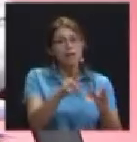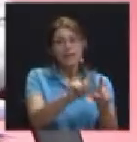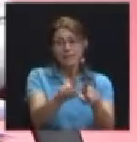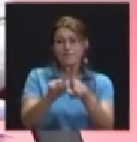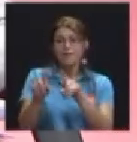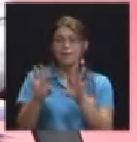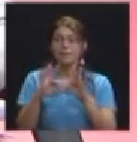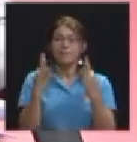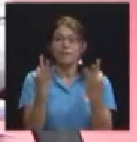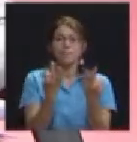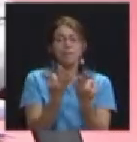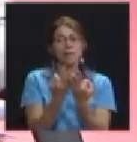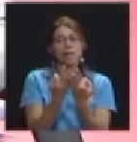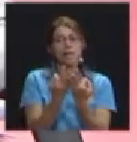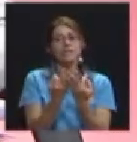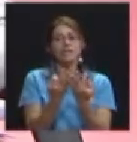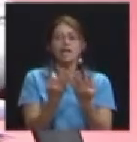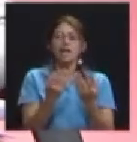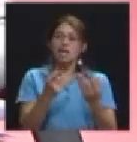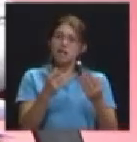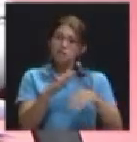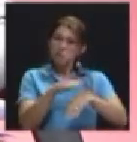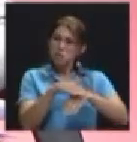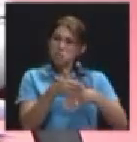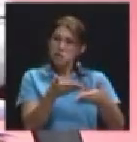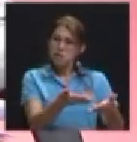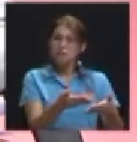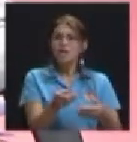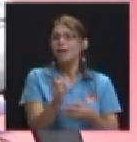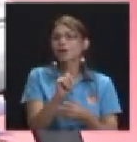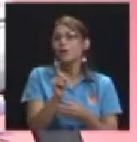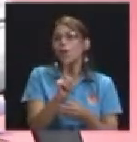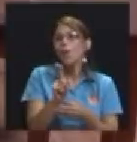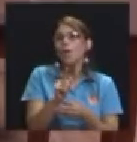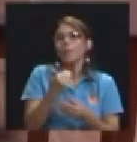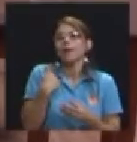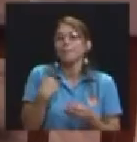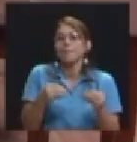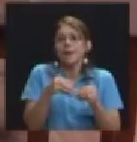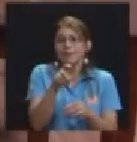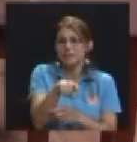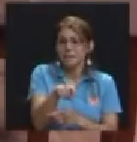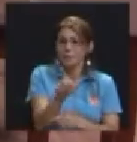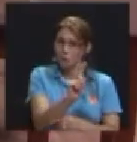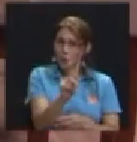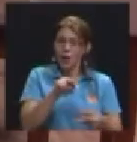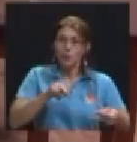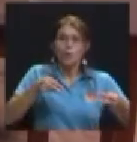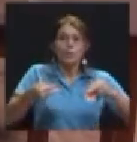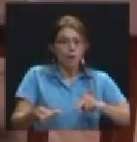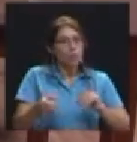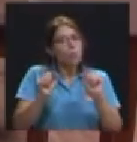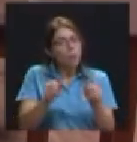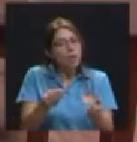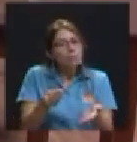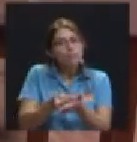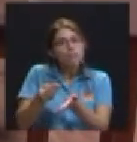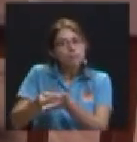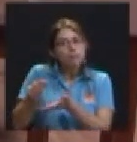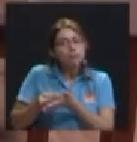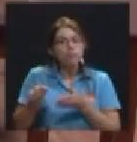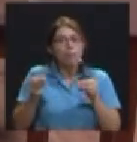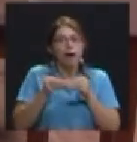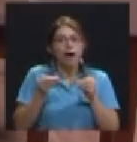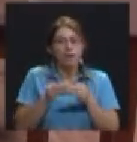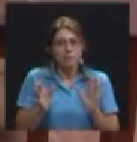no perder su poder adquisitivo, sino más bien ganar poder adquisitivo. Y al ganar poder adquisitivo, pues también